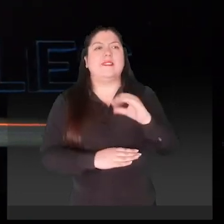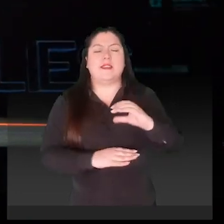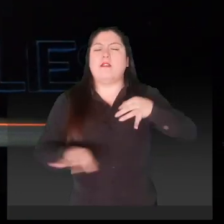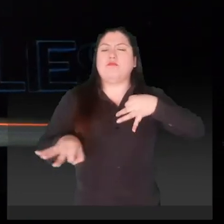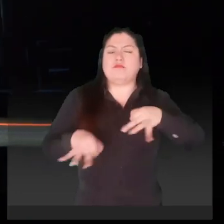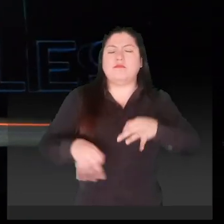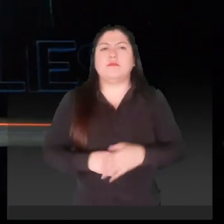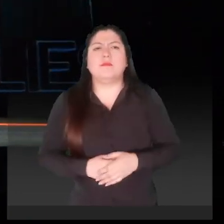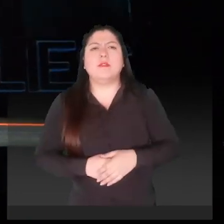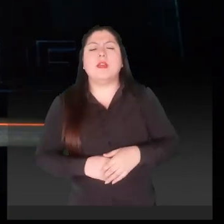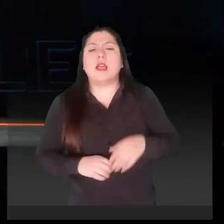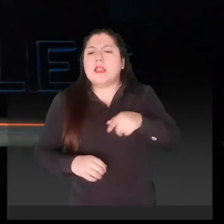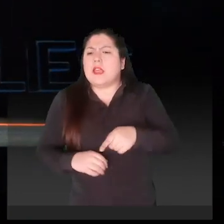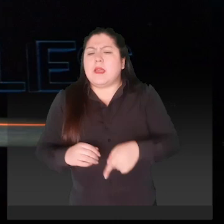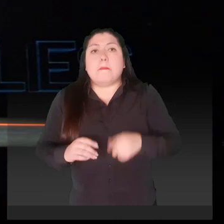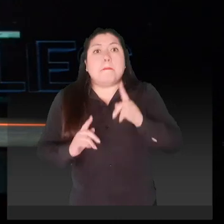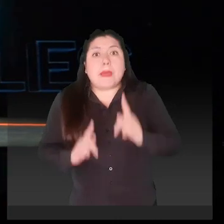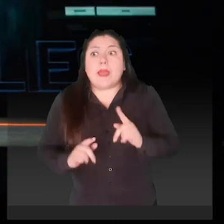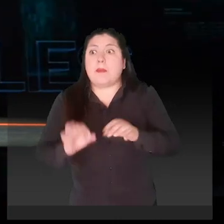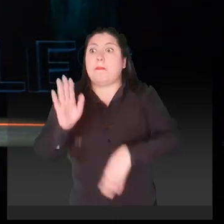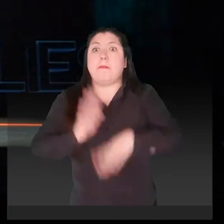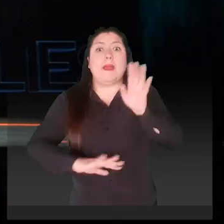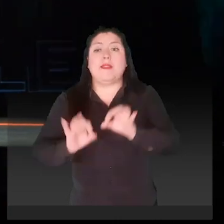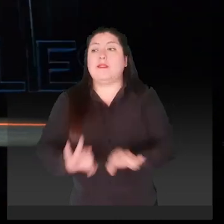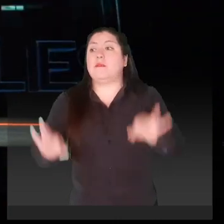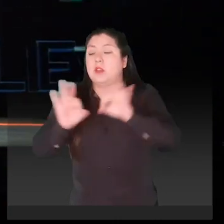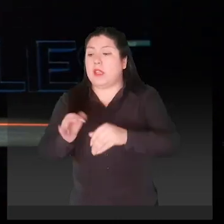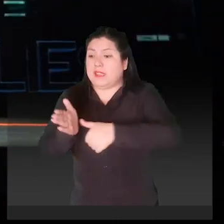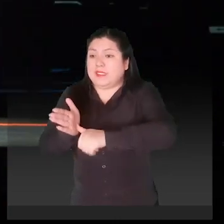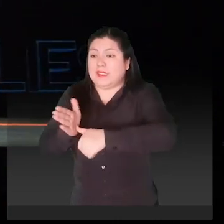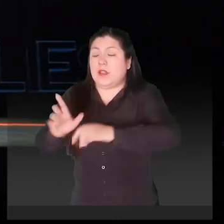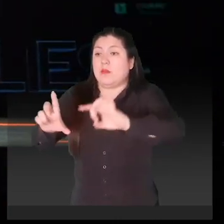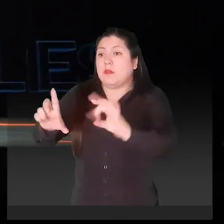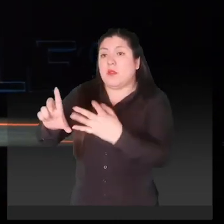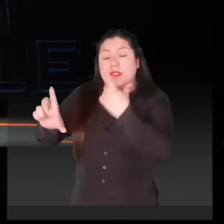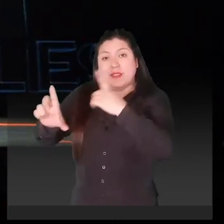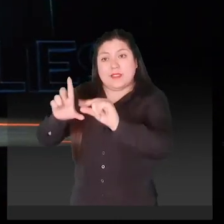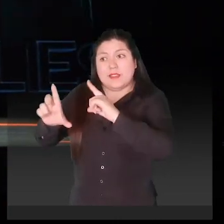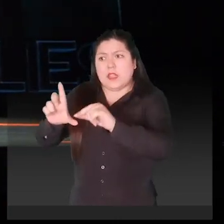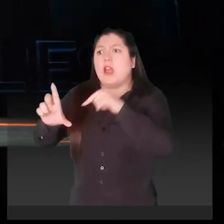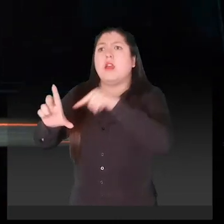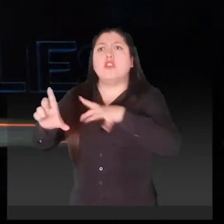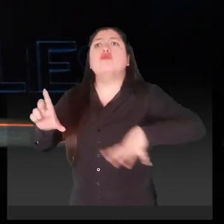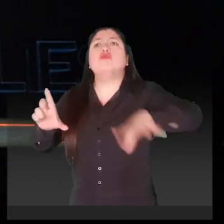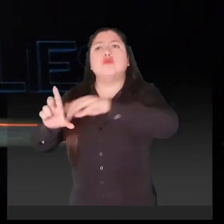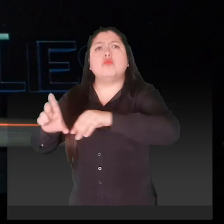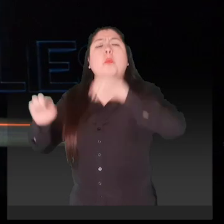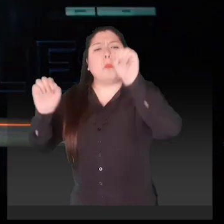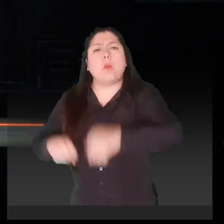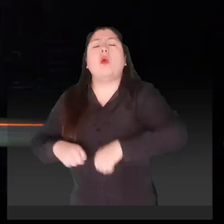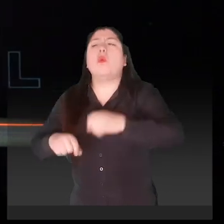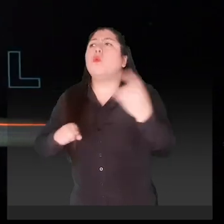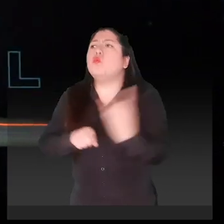cualquier parte del mundo esta cédula digital. Los colombianos en el exterior podrán tramitarla a través del